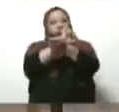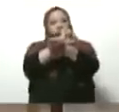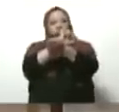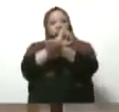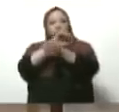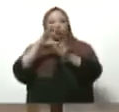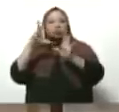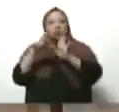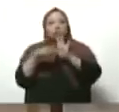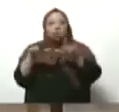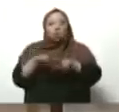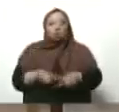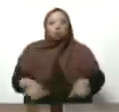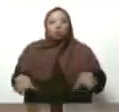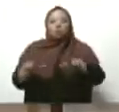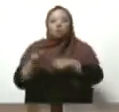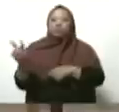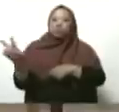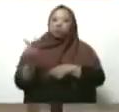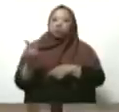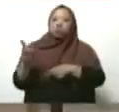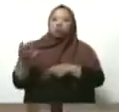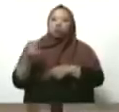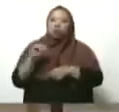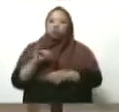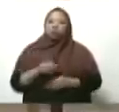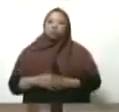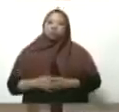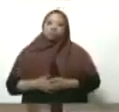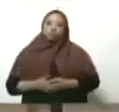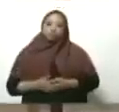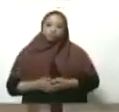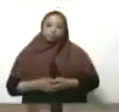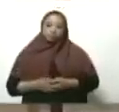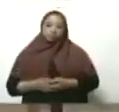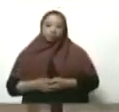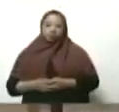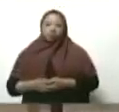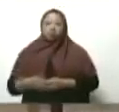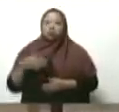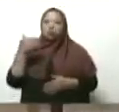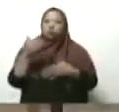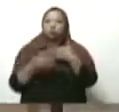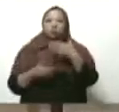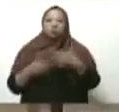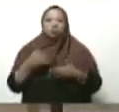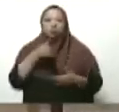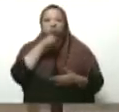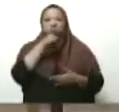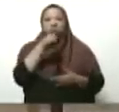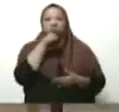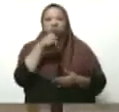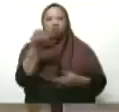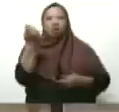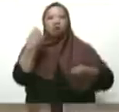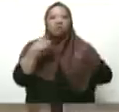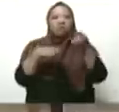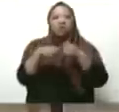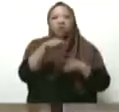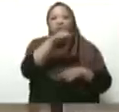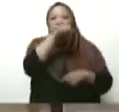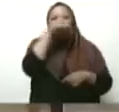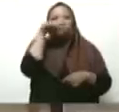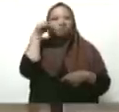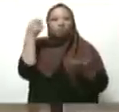el territorio venezolano pretendían trasladar tonelada de marihuana y